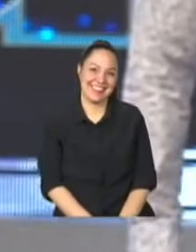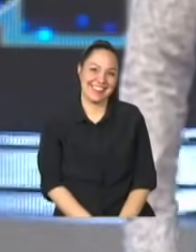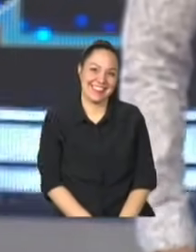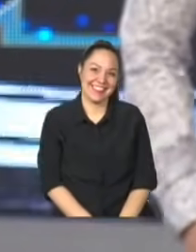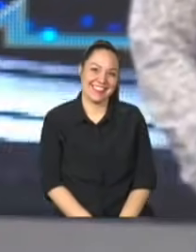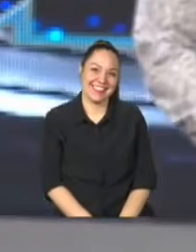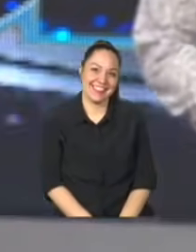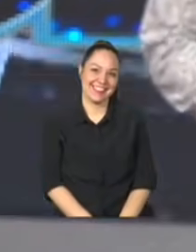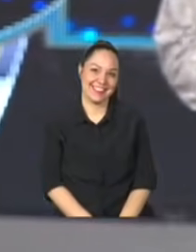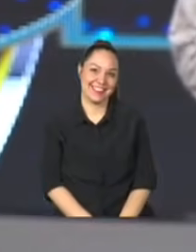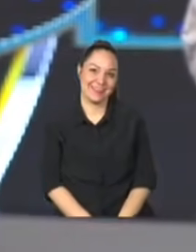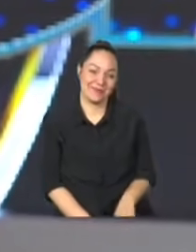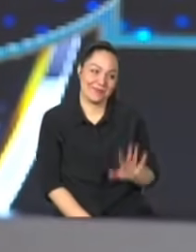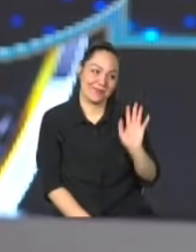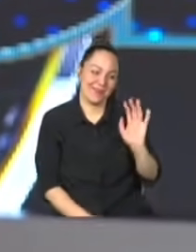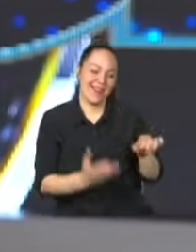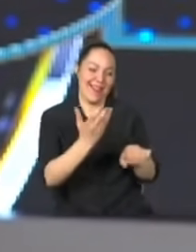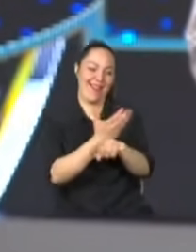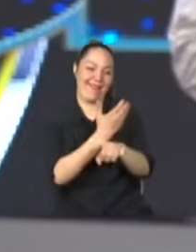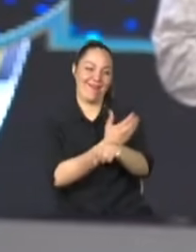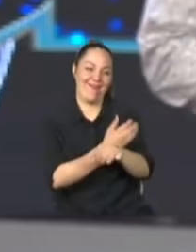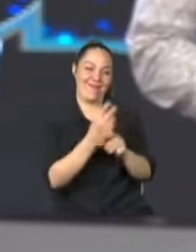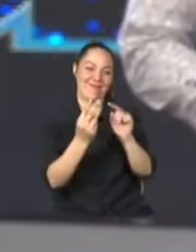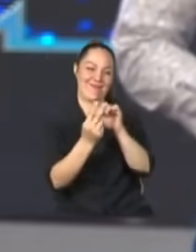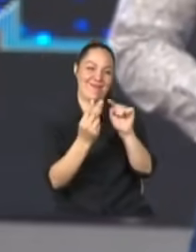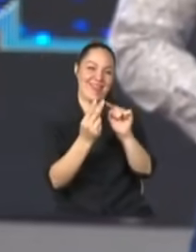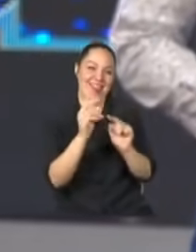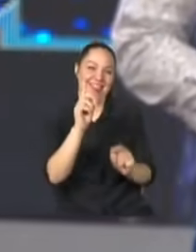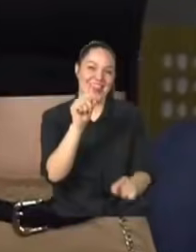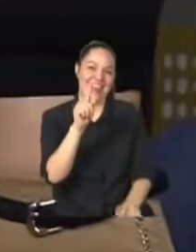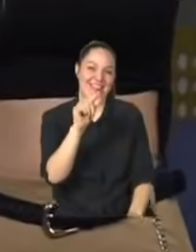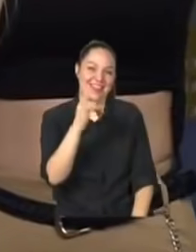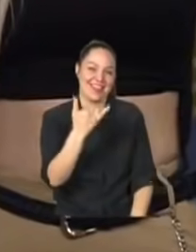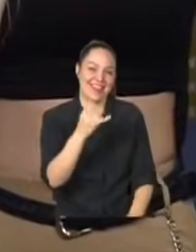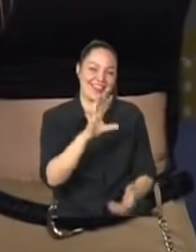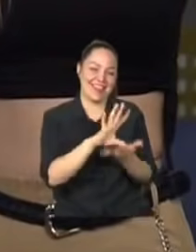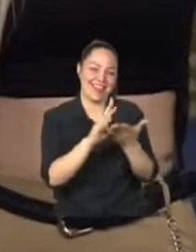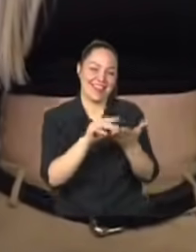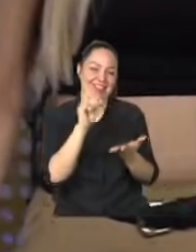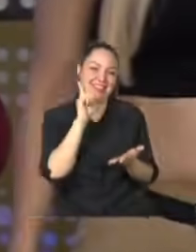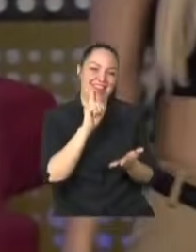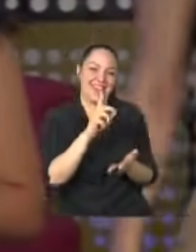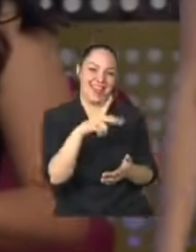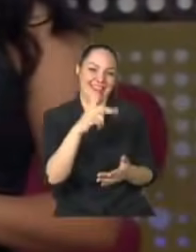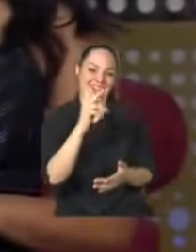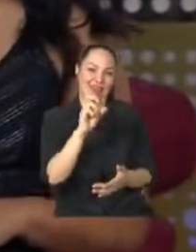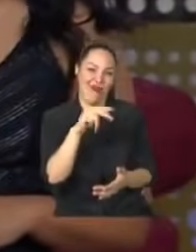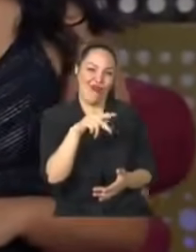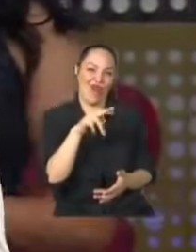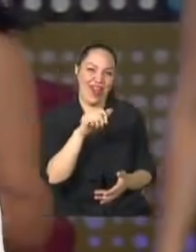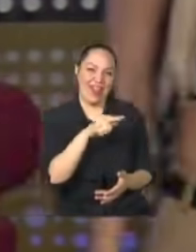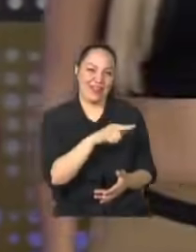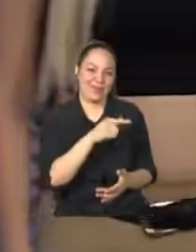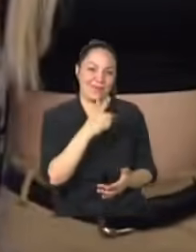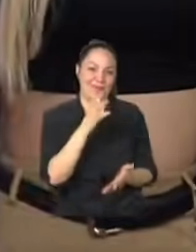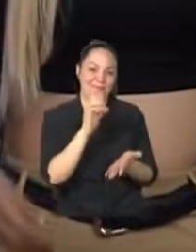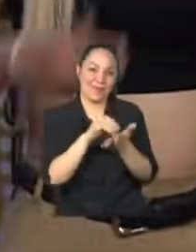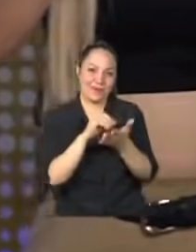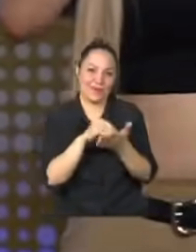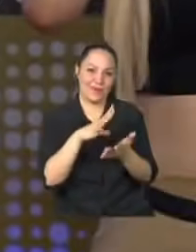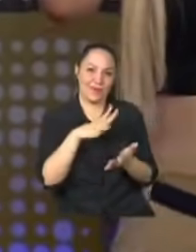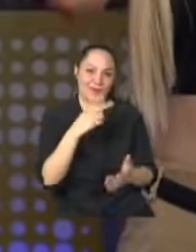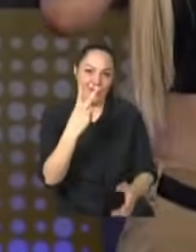juntas! Ya tengo compañera. Así que bueno. Oye, Felipe. Nos quedan todavía unas